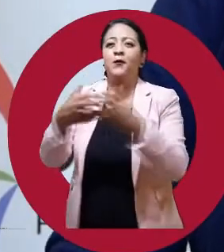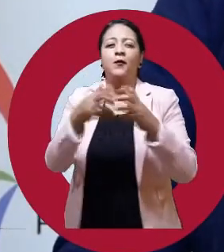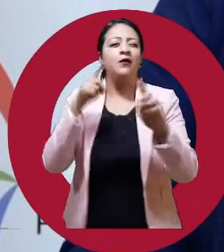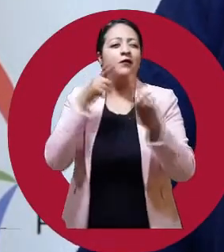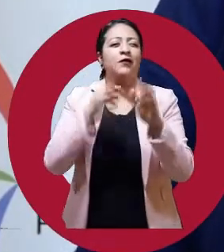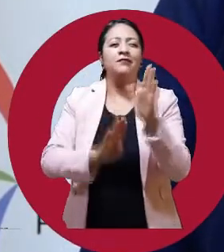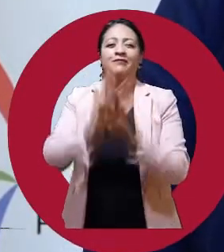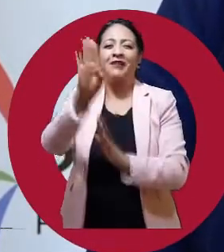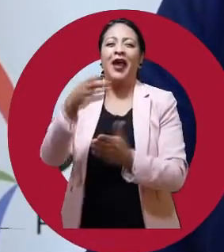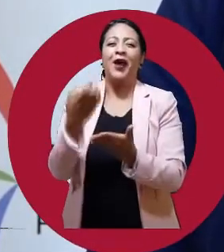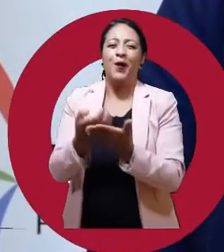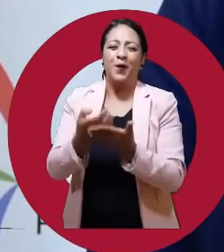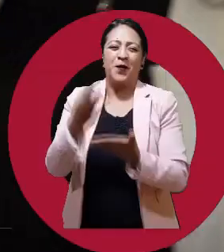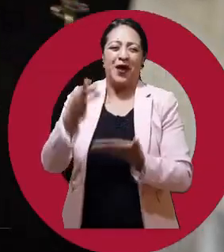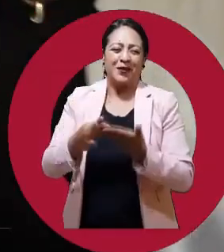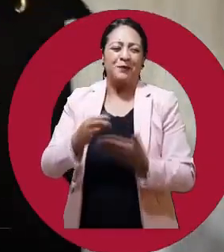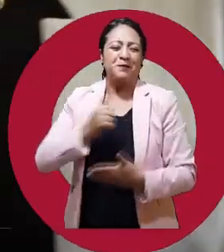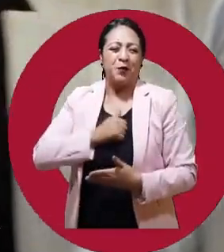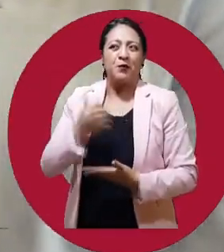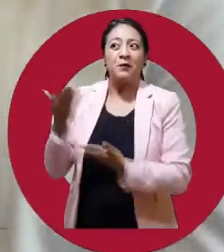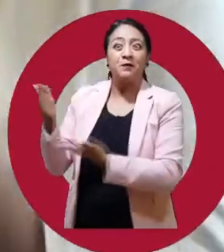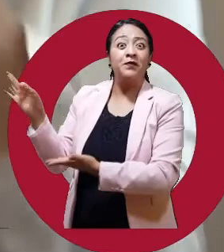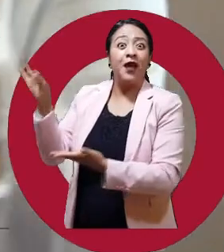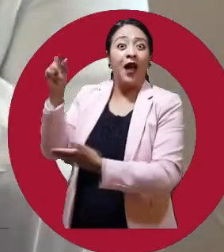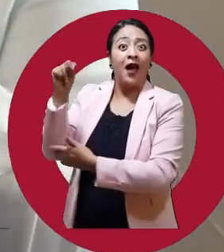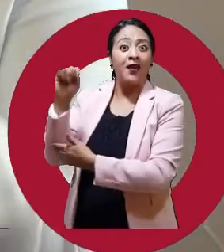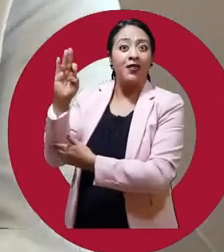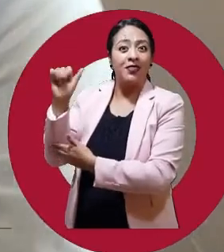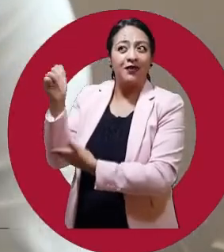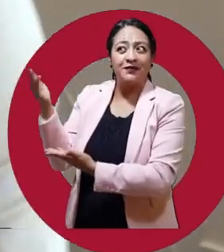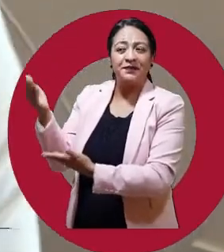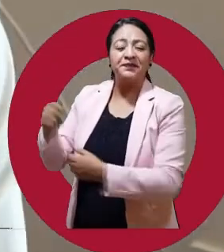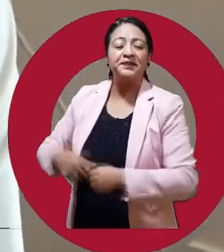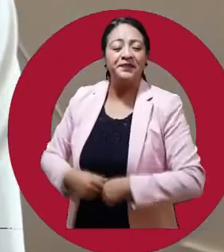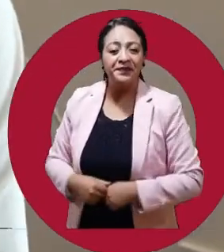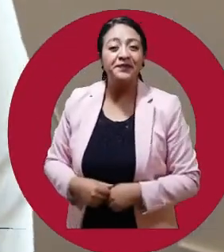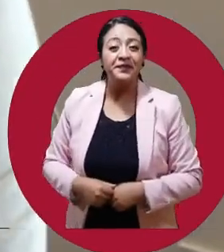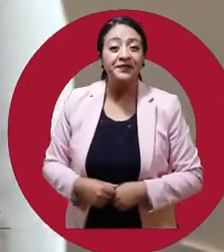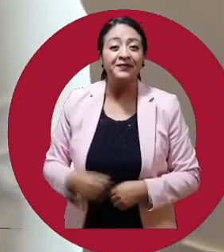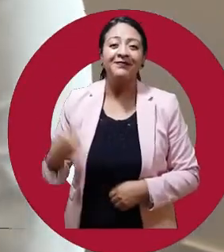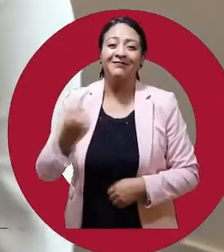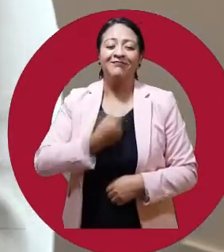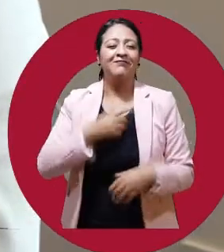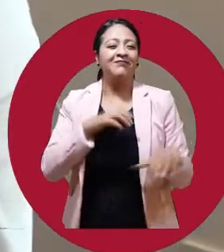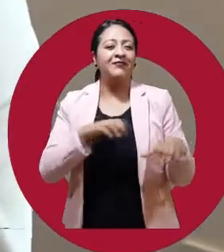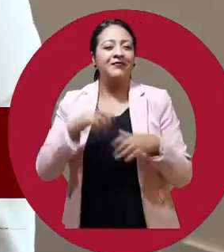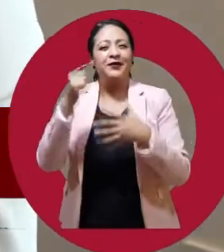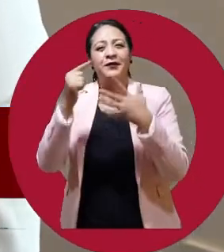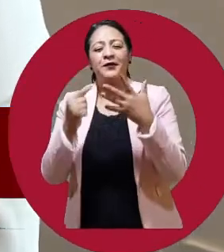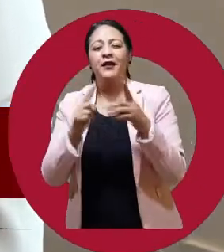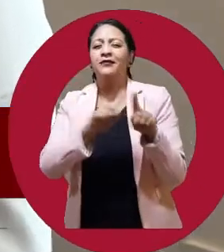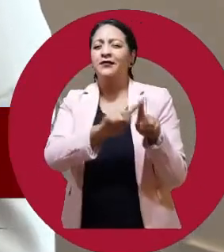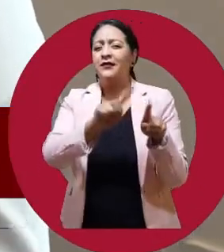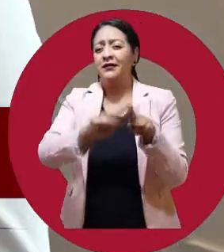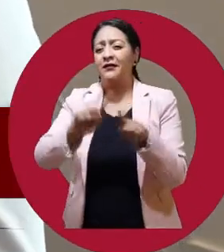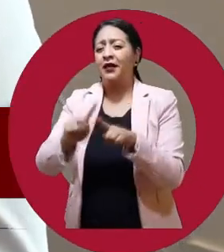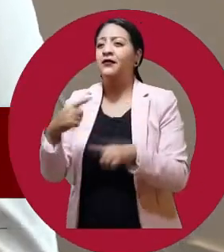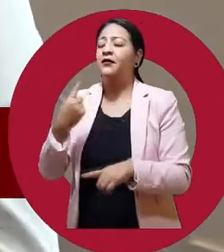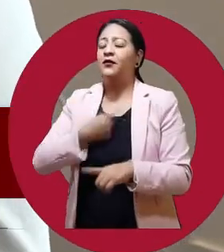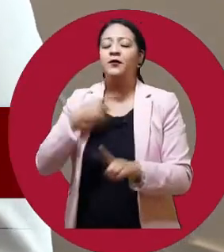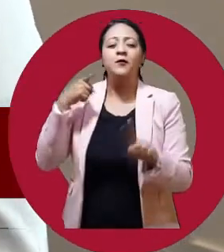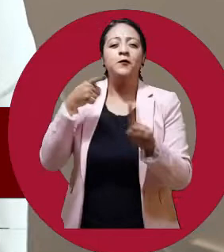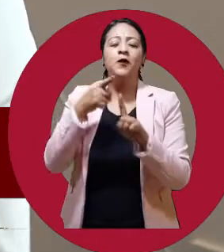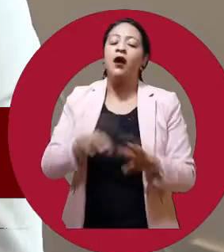la economía de nuestro cantón. Anita Vela, jefa de turismo del municipio de Otavalo. Hemos desarrollado una serie de actividades en las cuales nos